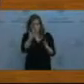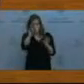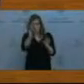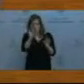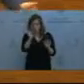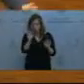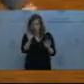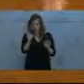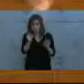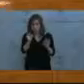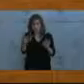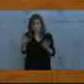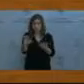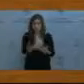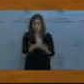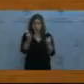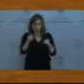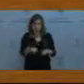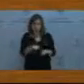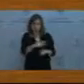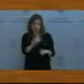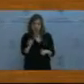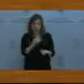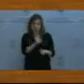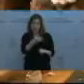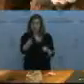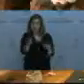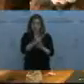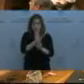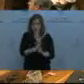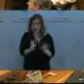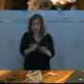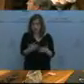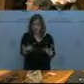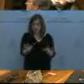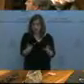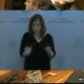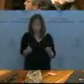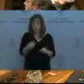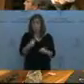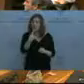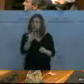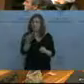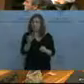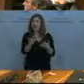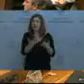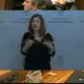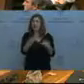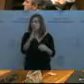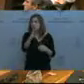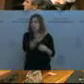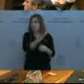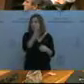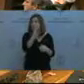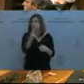que, en el que todos estamos de acuerdo con el resultado final del texto. Y digo que queda un texto sensato y razonable porque lo que